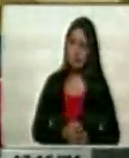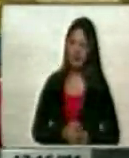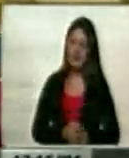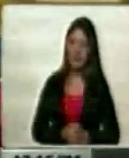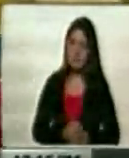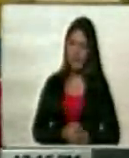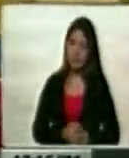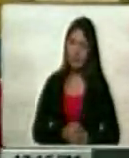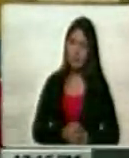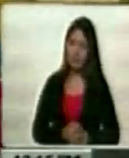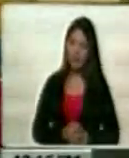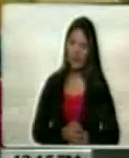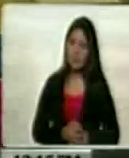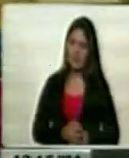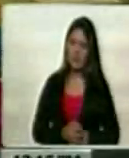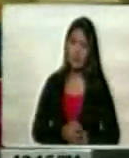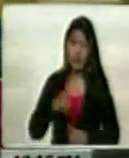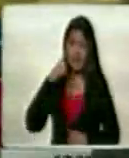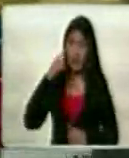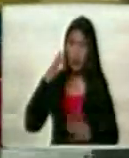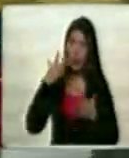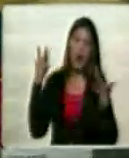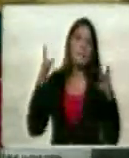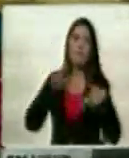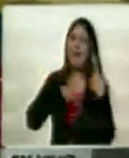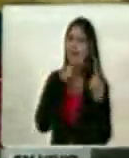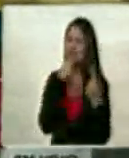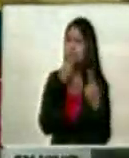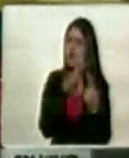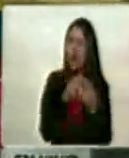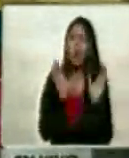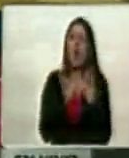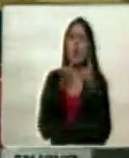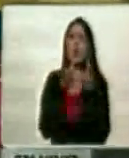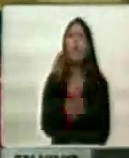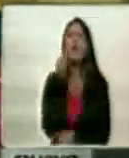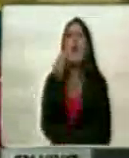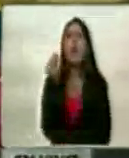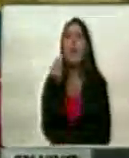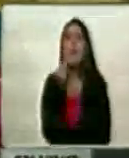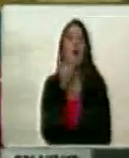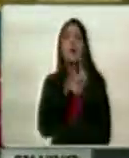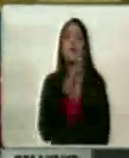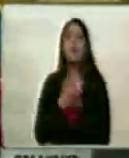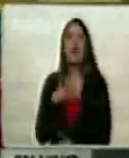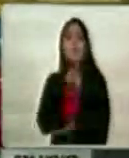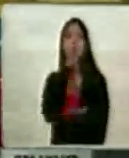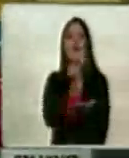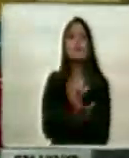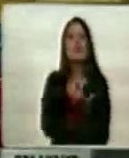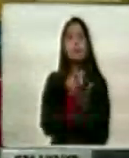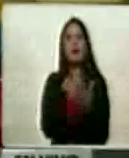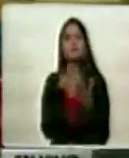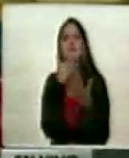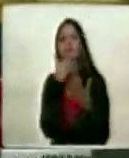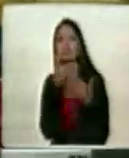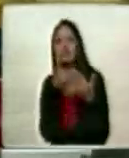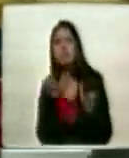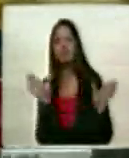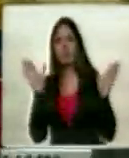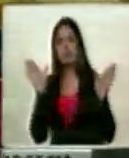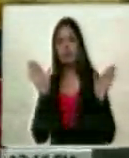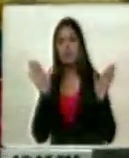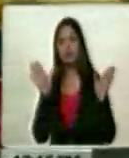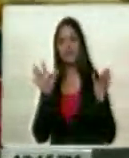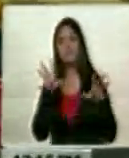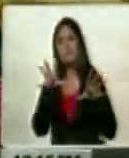polarizada para que más nunca tenga una generación boba que no quiera participar en los asuntos públicos y se